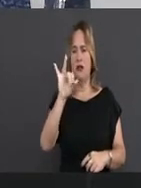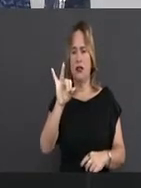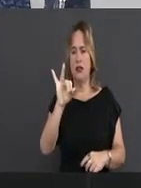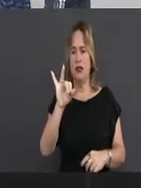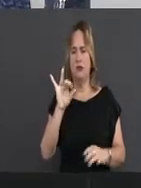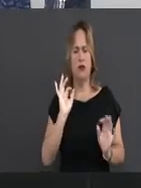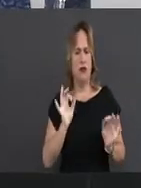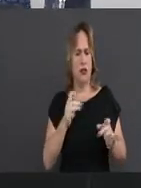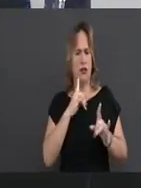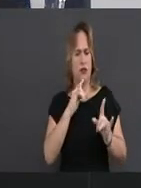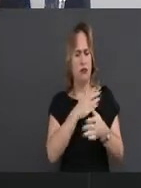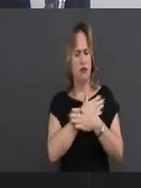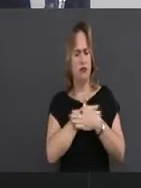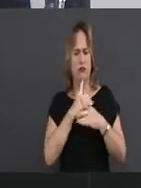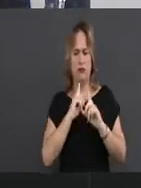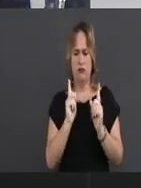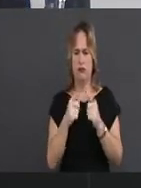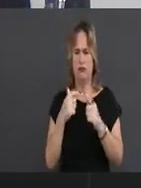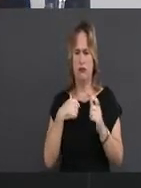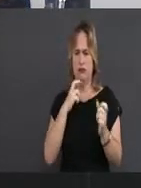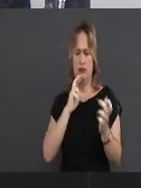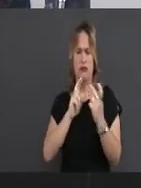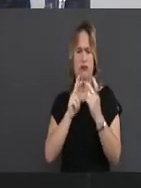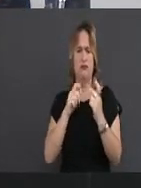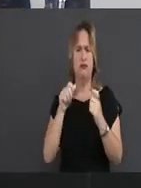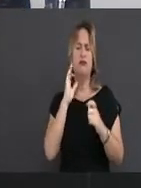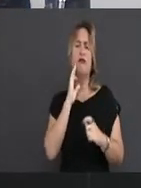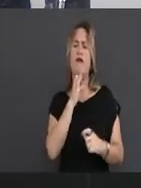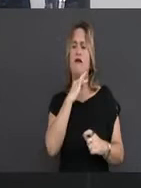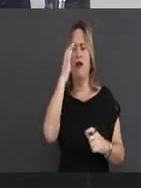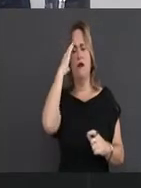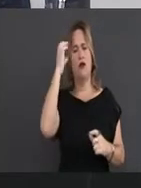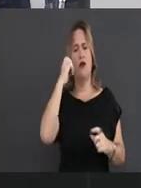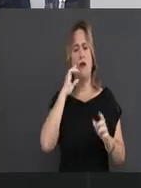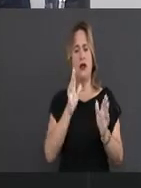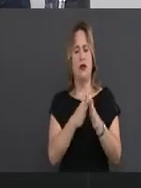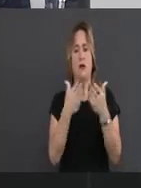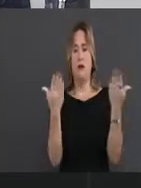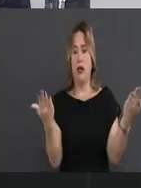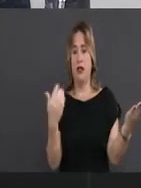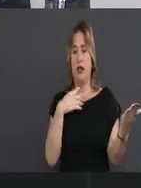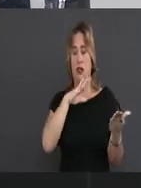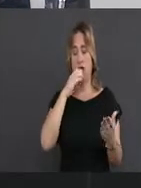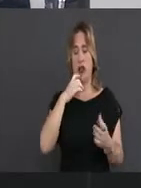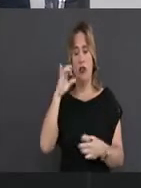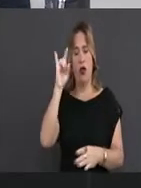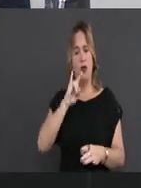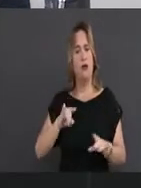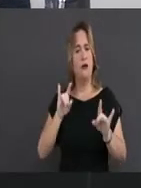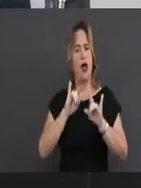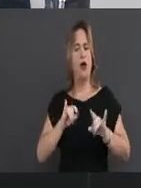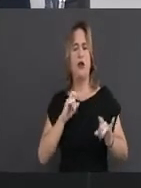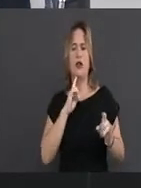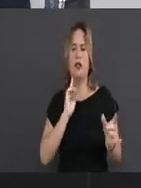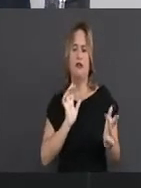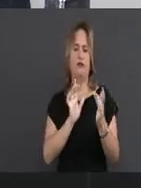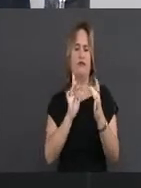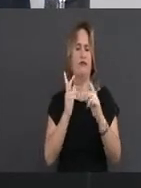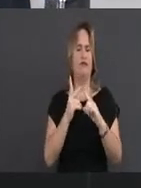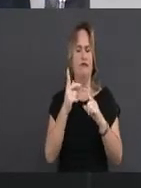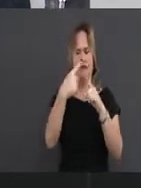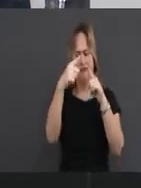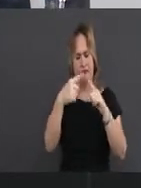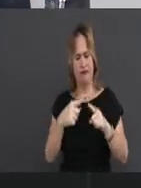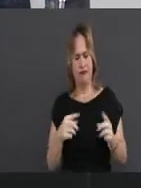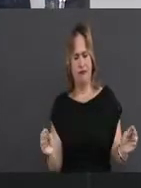2265-2057. También el abrazo para nuestros seguidores en la página del gobierno, el periódico Sierra Maestra, la Universidad de Oriente, Teleturquino, entre